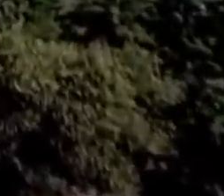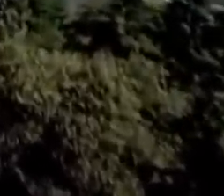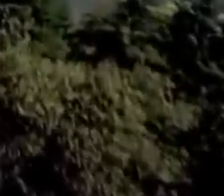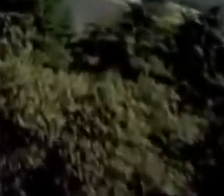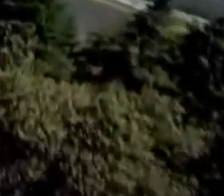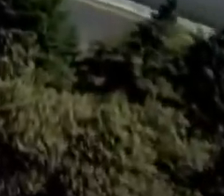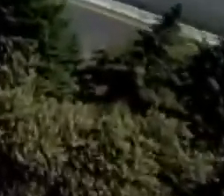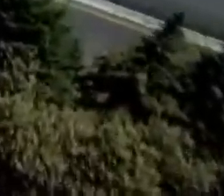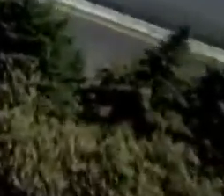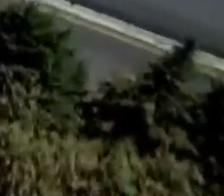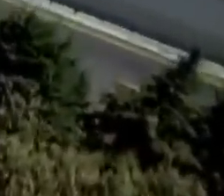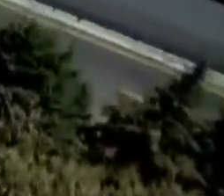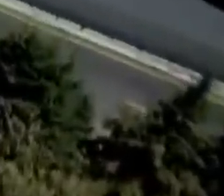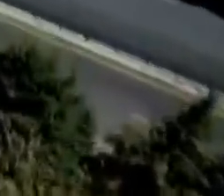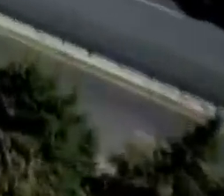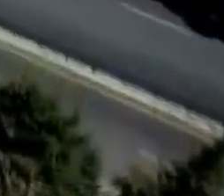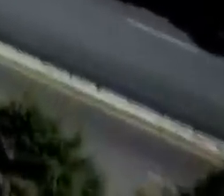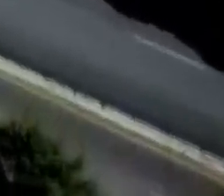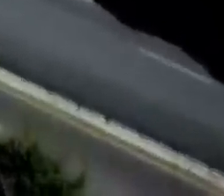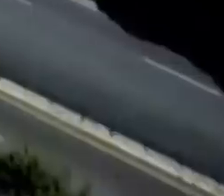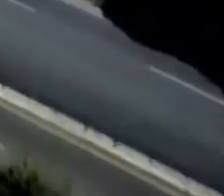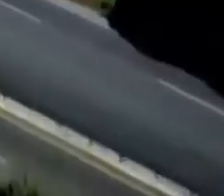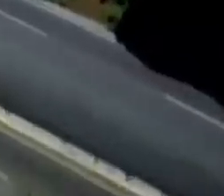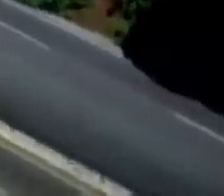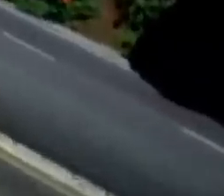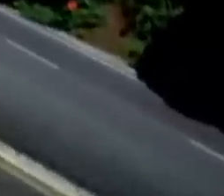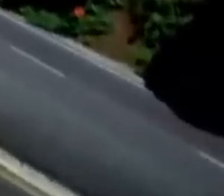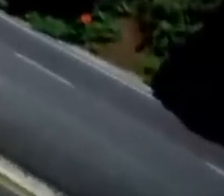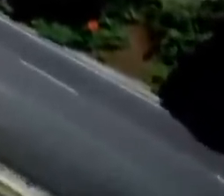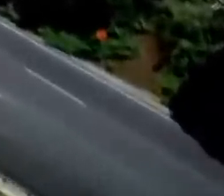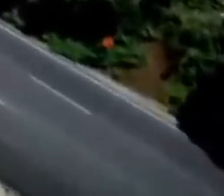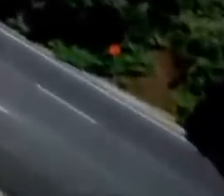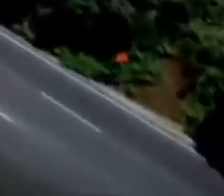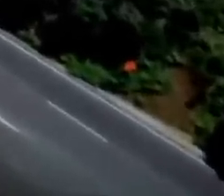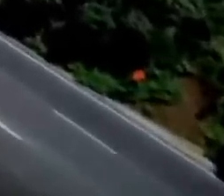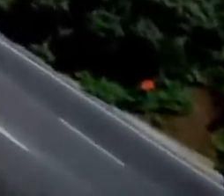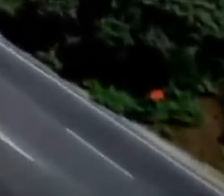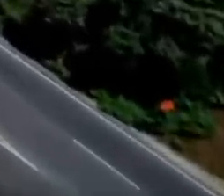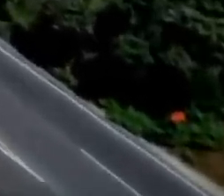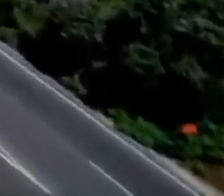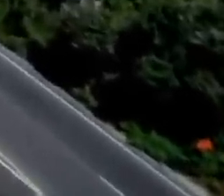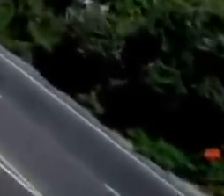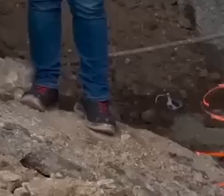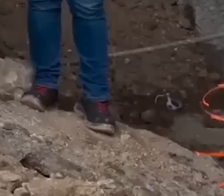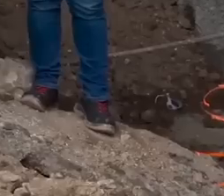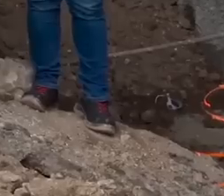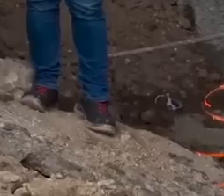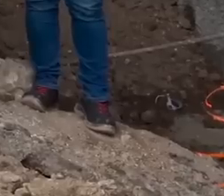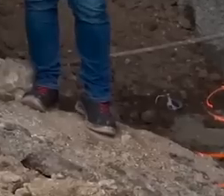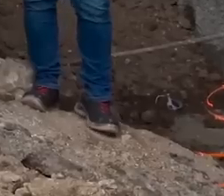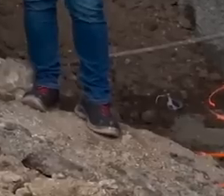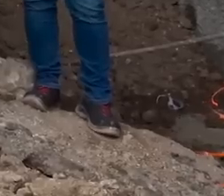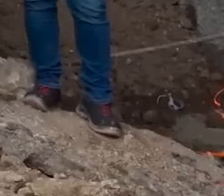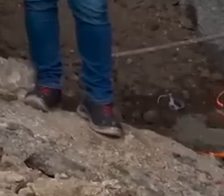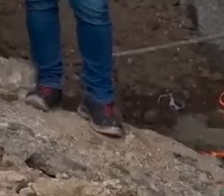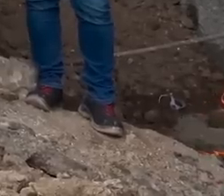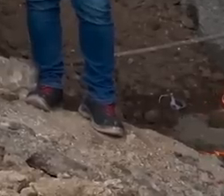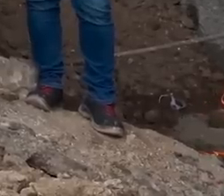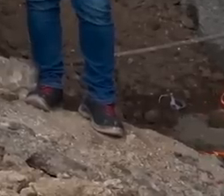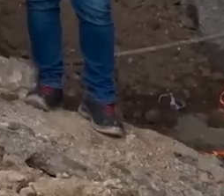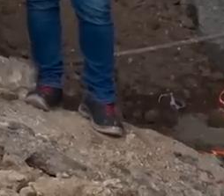obra calculamos que beneficie a 120.000 personas. La población de Coajimalpa es